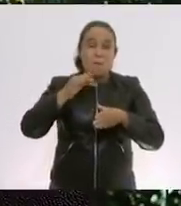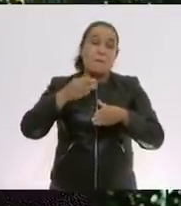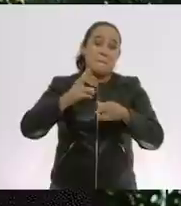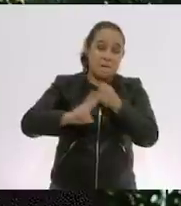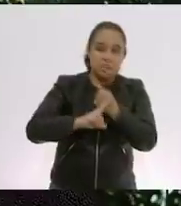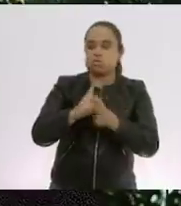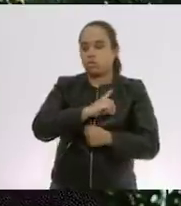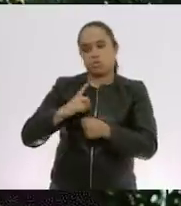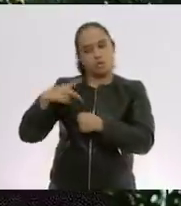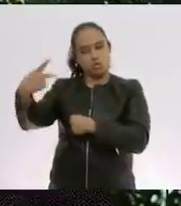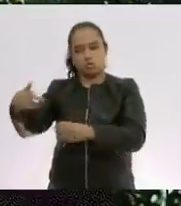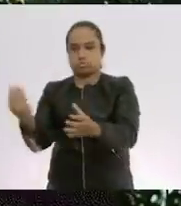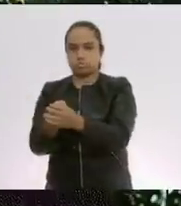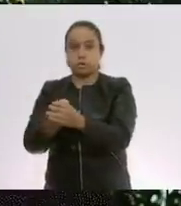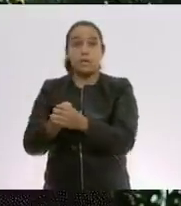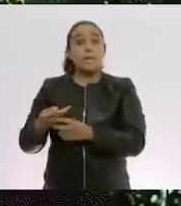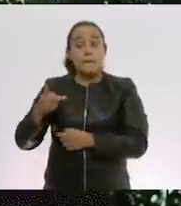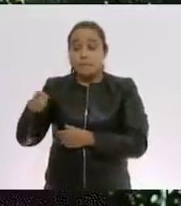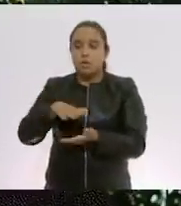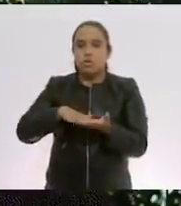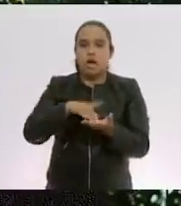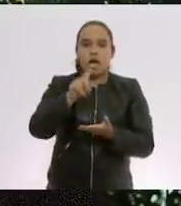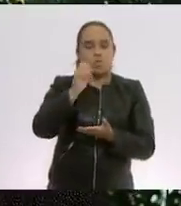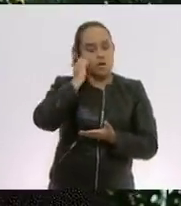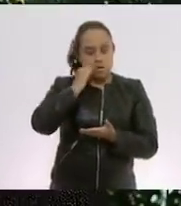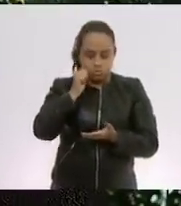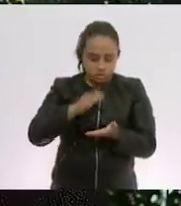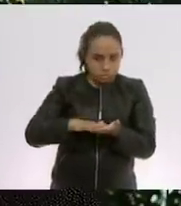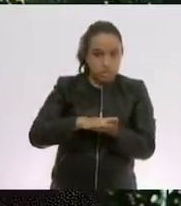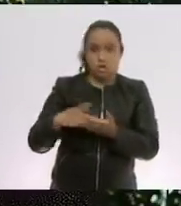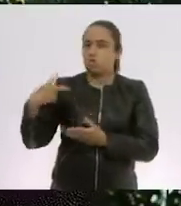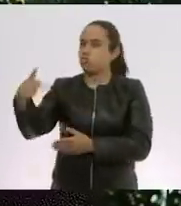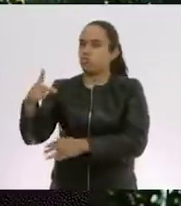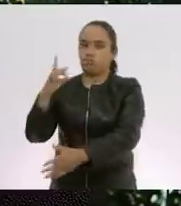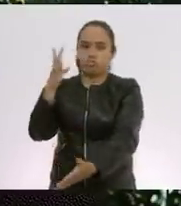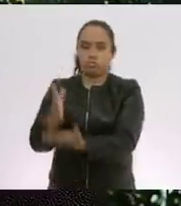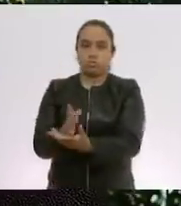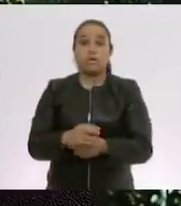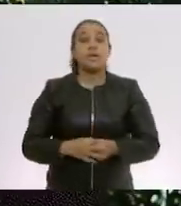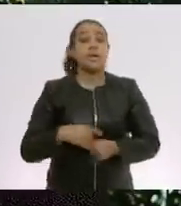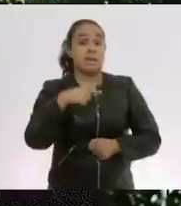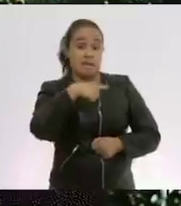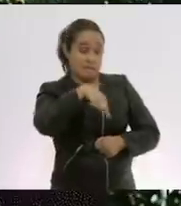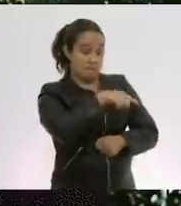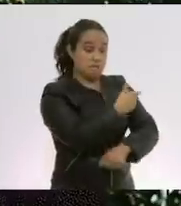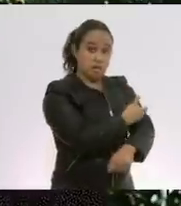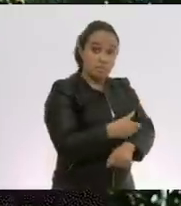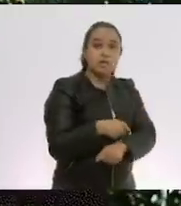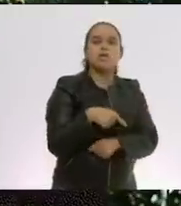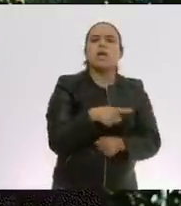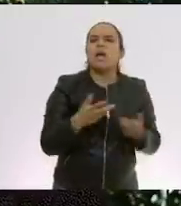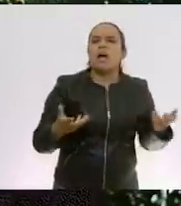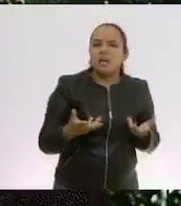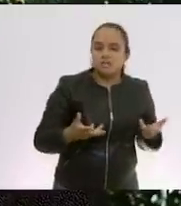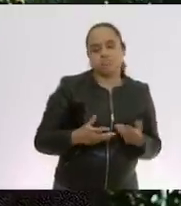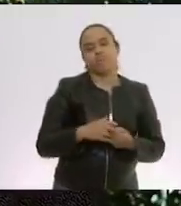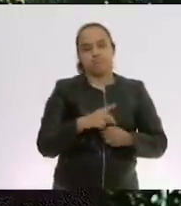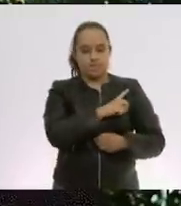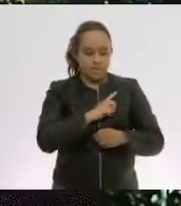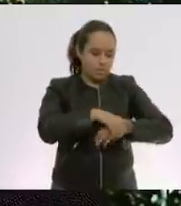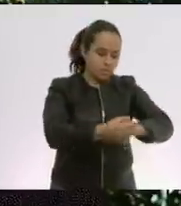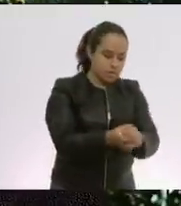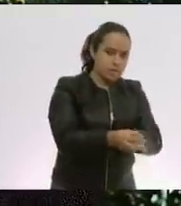mucho cuidado y con agua y jabón. El resto de la familia debe lavarse las manos frecuentemente, desinfectar